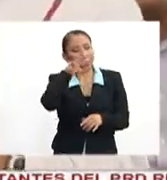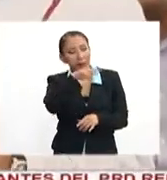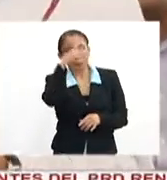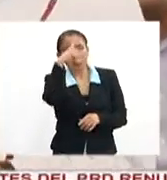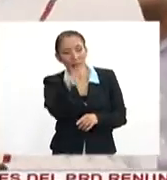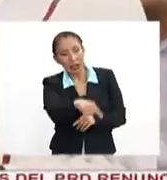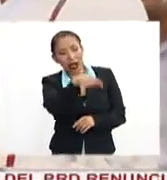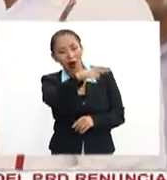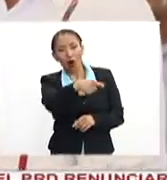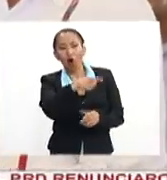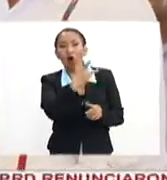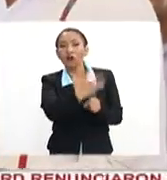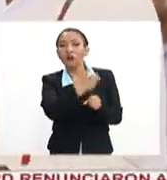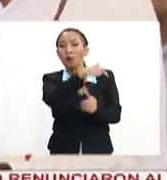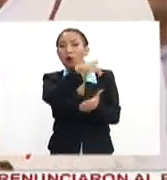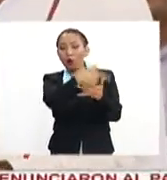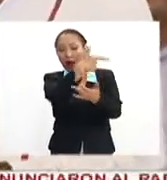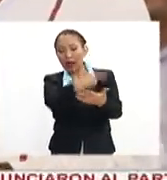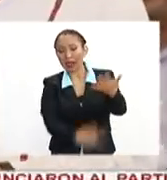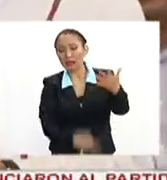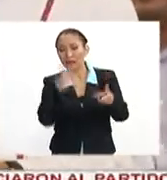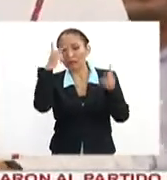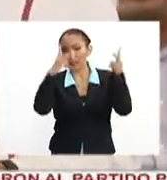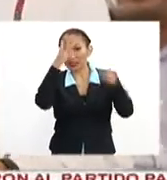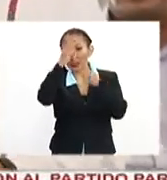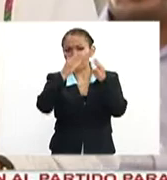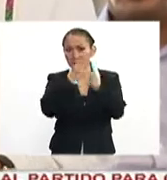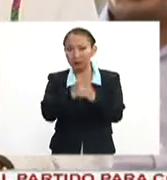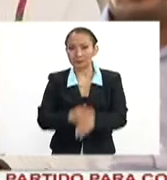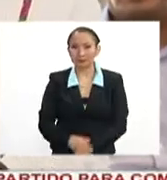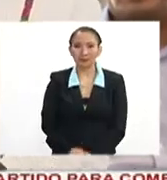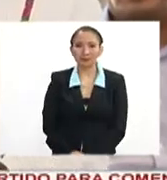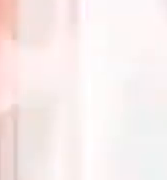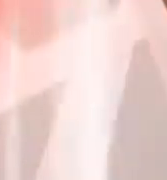nuestro país en el 8º lugar más visitado del mundo.